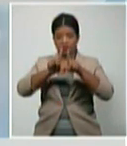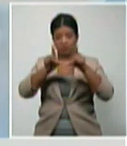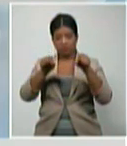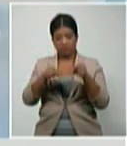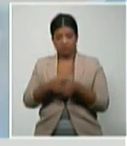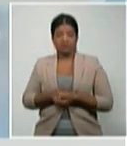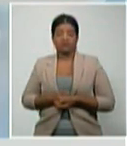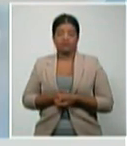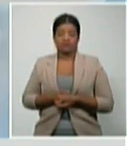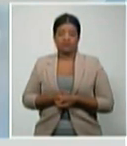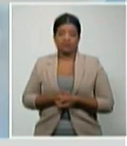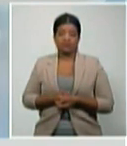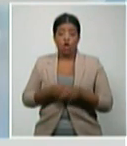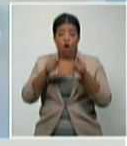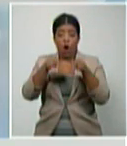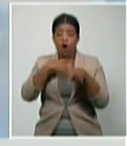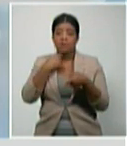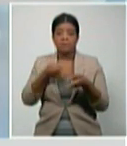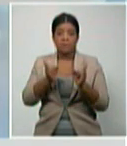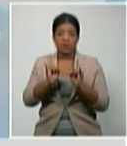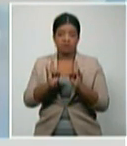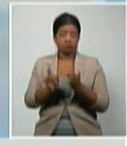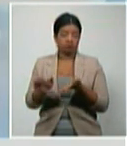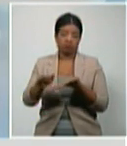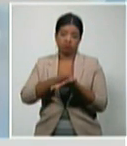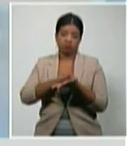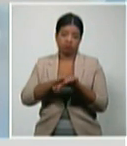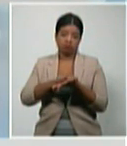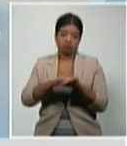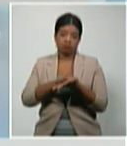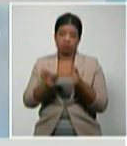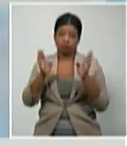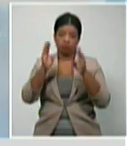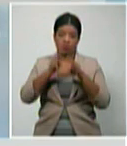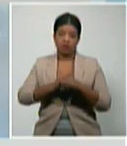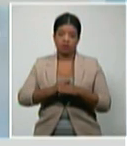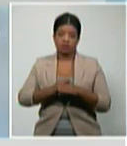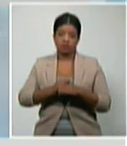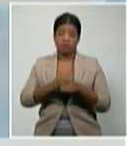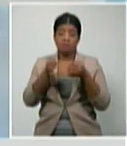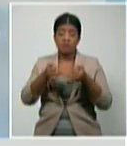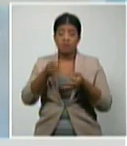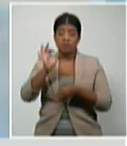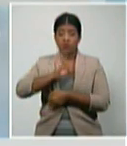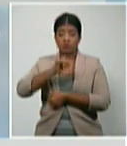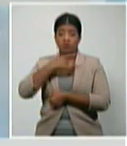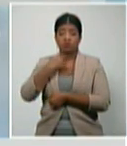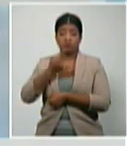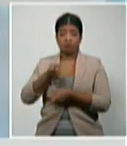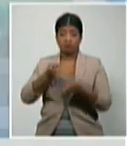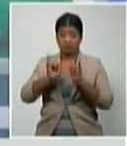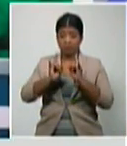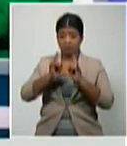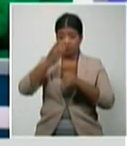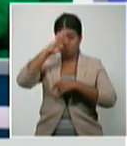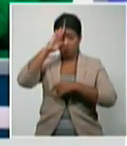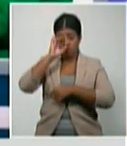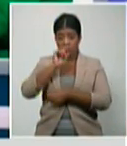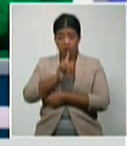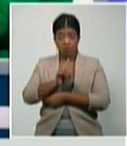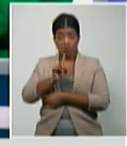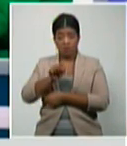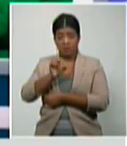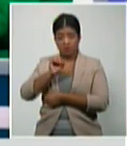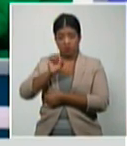en el día de hoy. Eso da una letalidad para Cuba de 1,08%, que comparada con